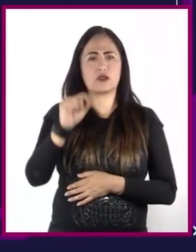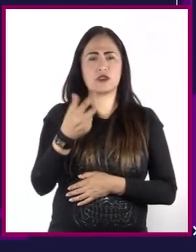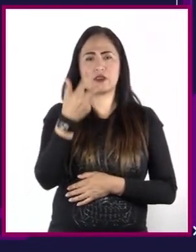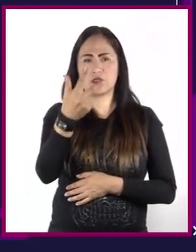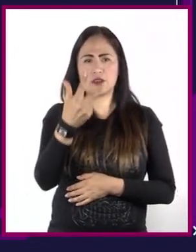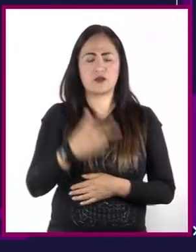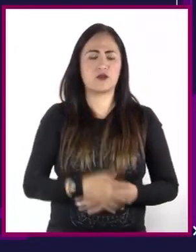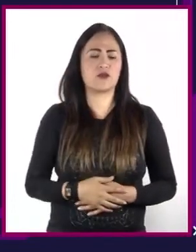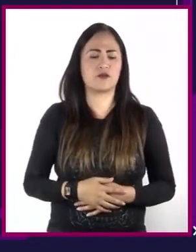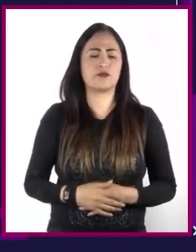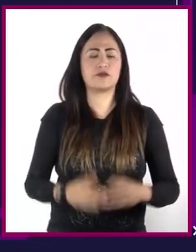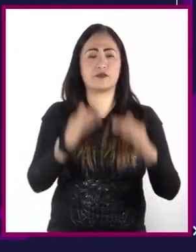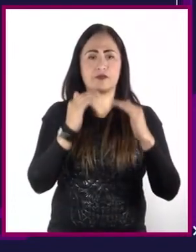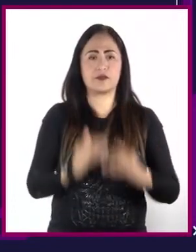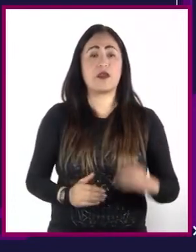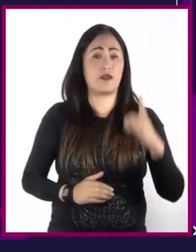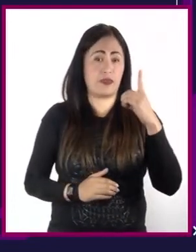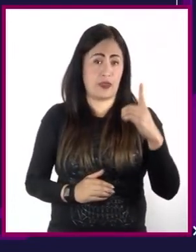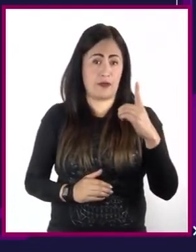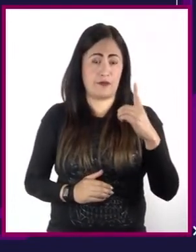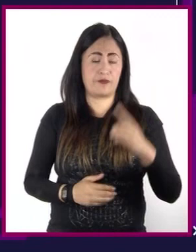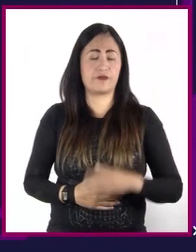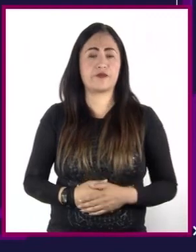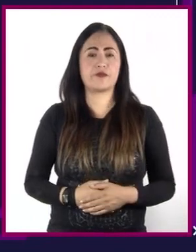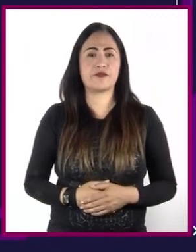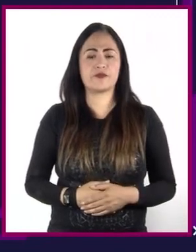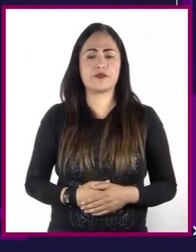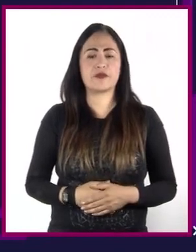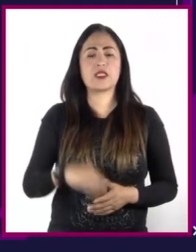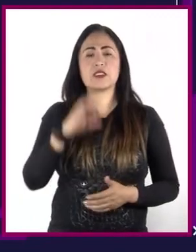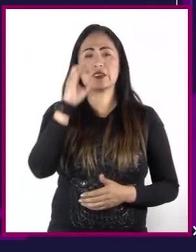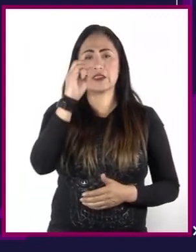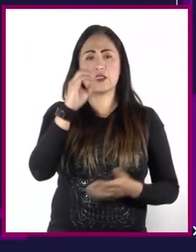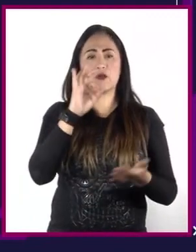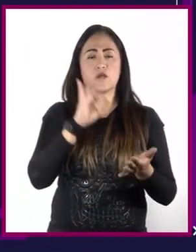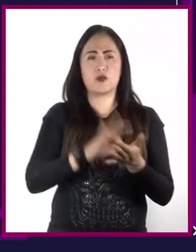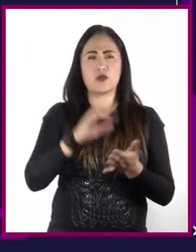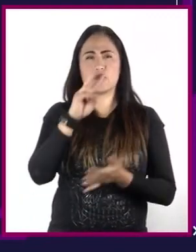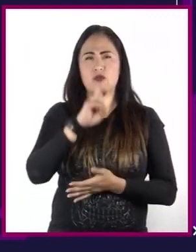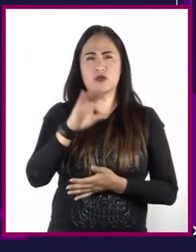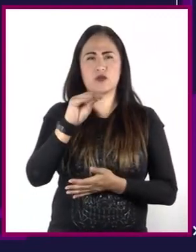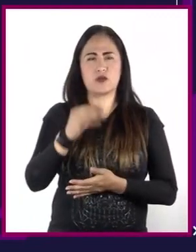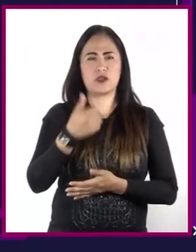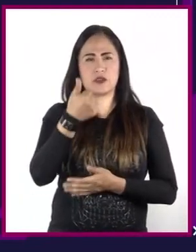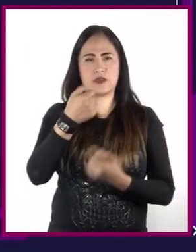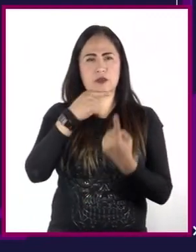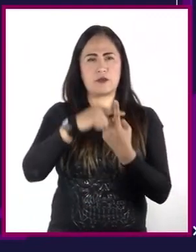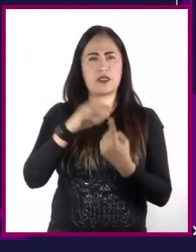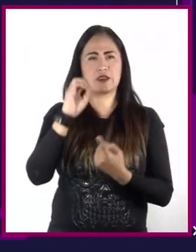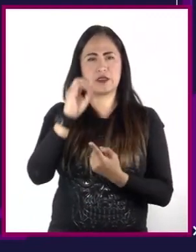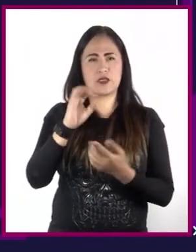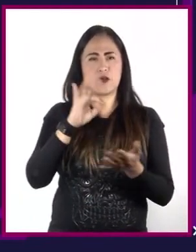0.478. Para Carolina y Juan se tiene 0.296 más